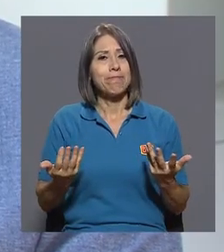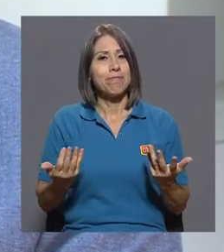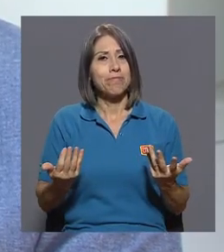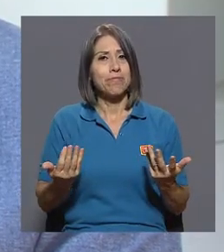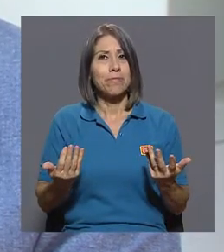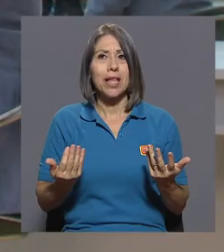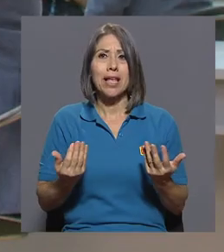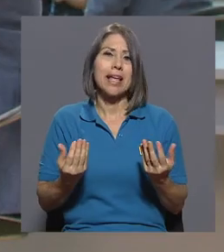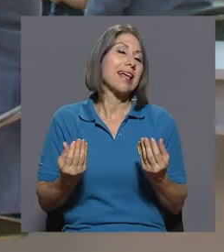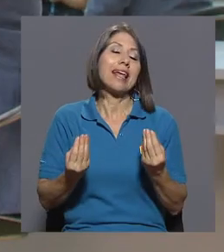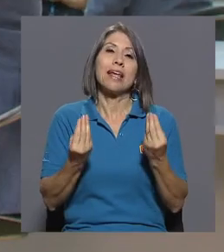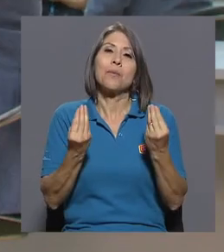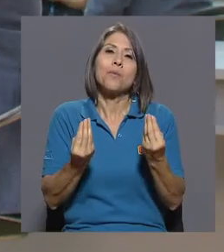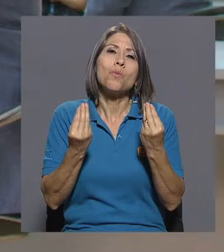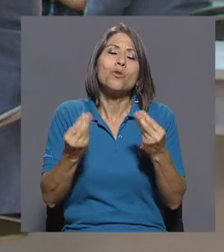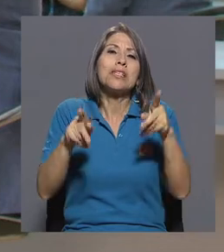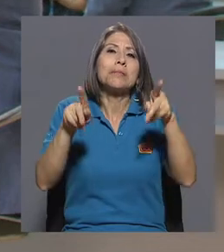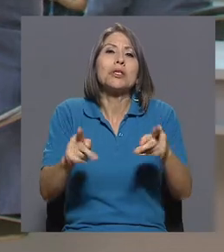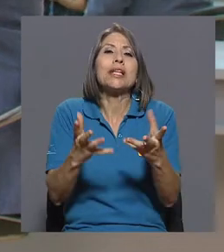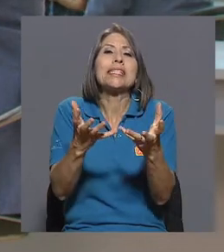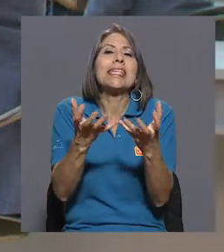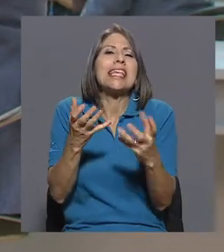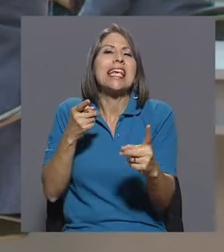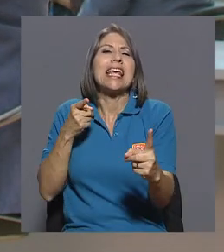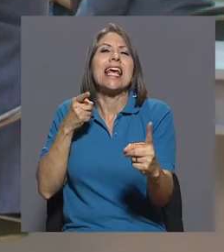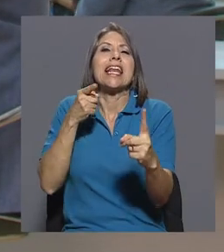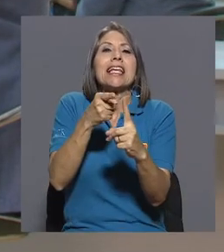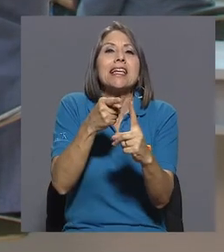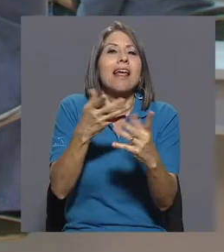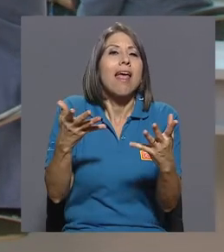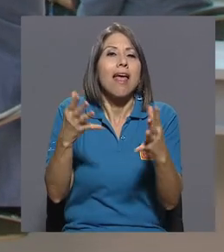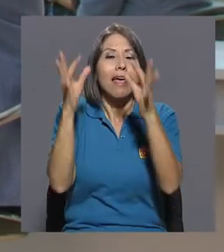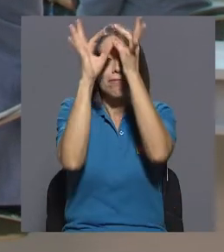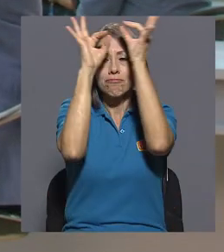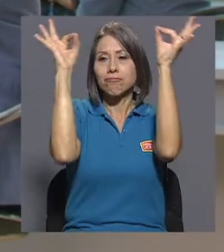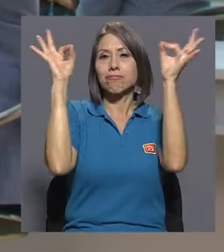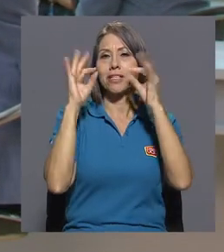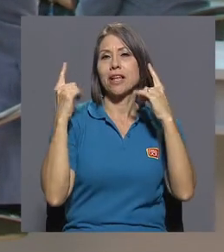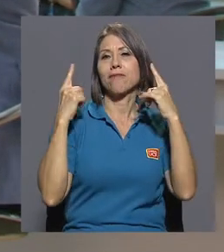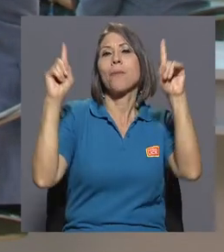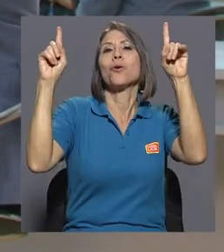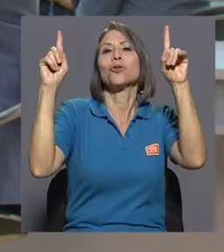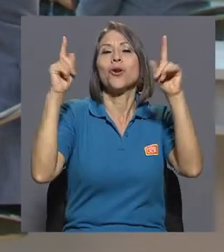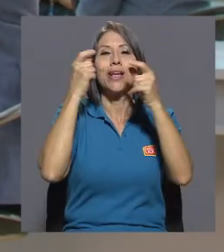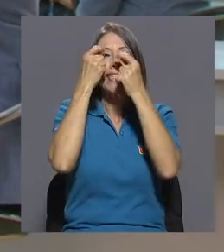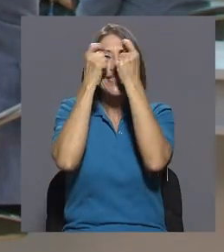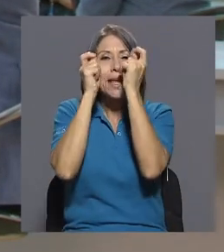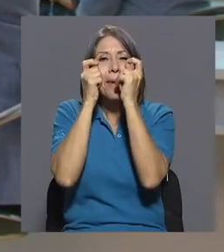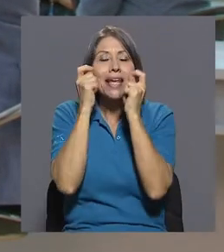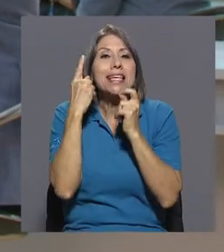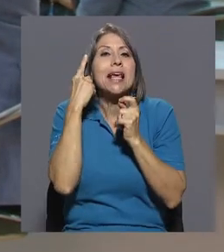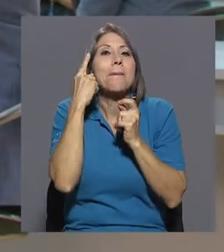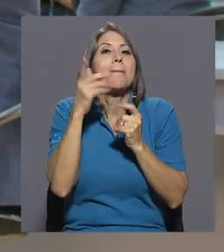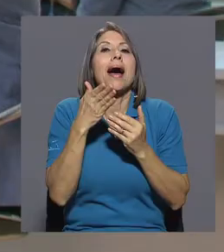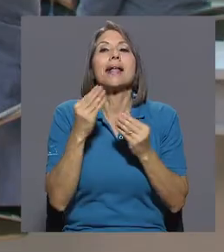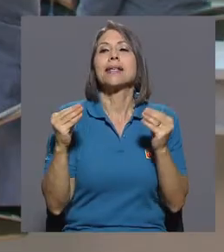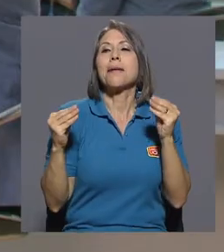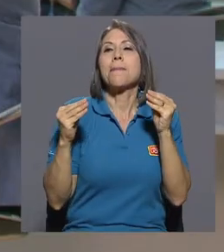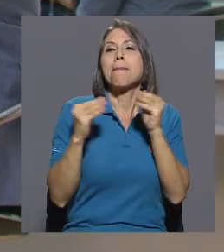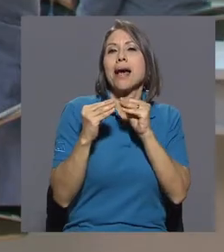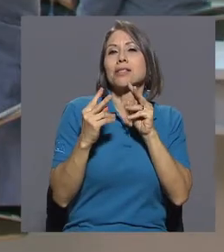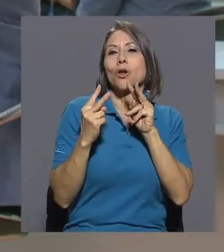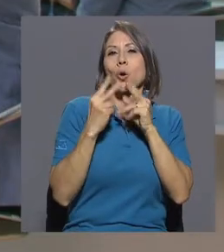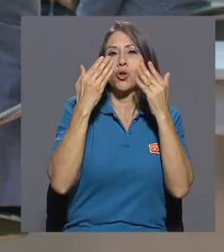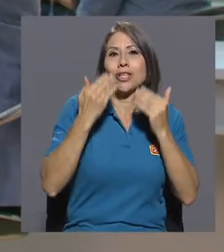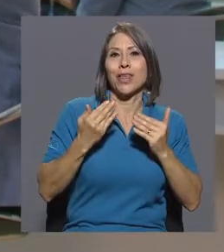intención es ser famoso, se maquillan para ser conocidos, hasta quieren ser más conocidos que los que maquillan, ¿verdad? Uno solo